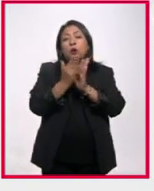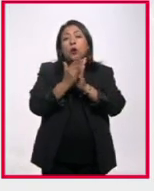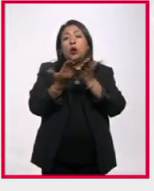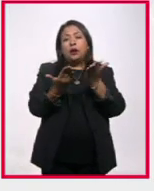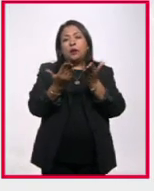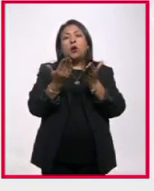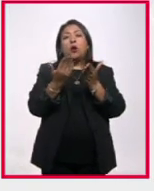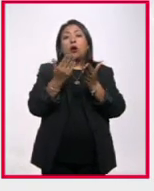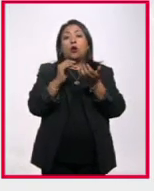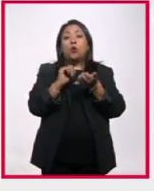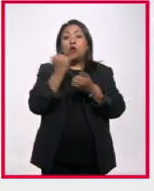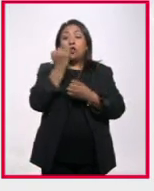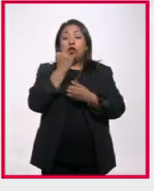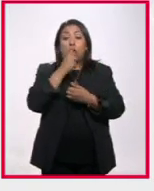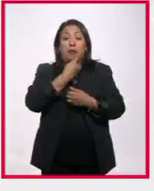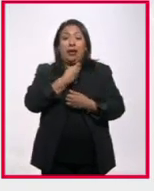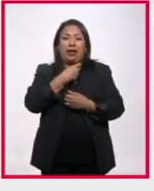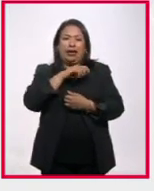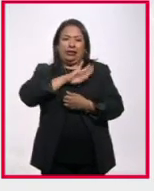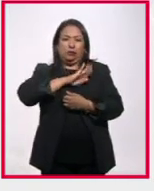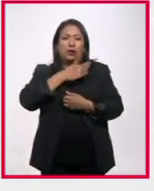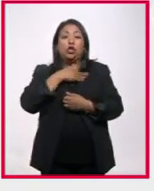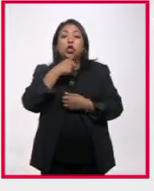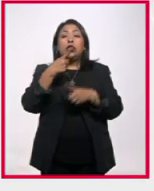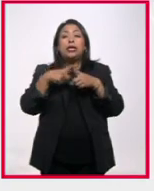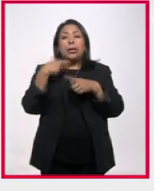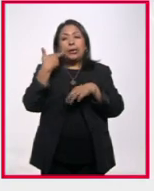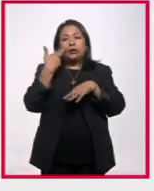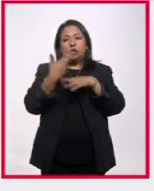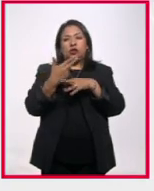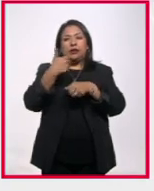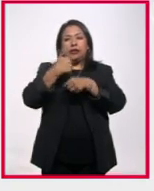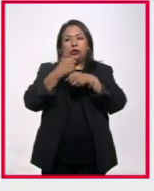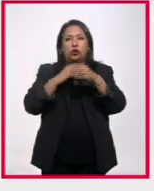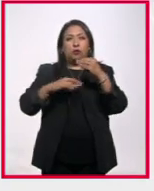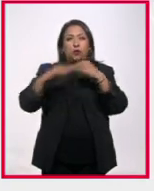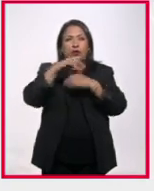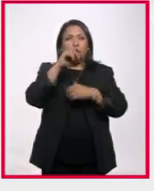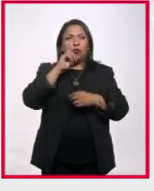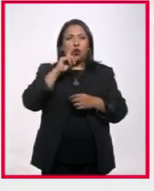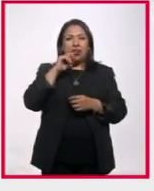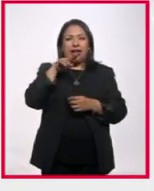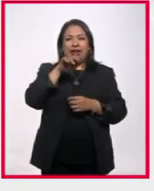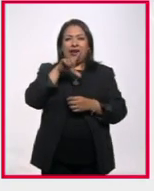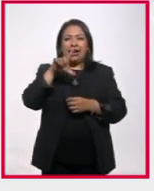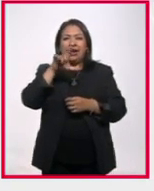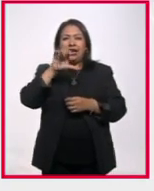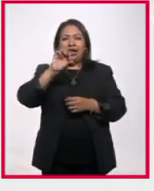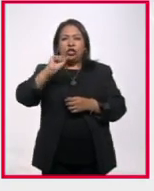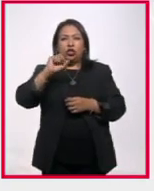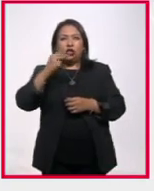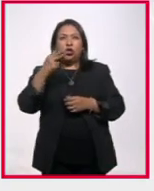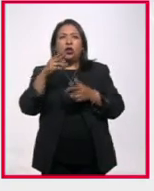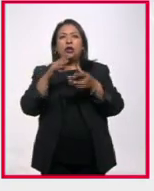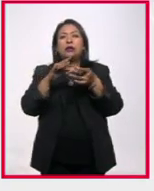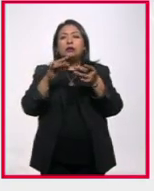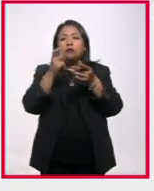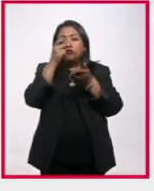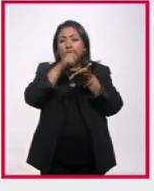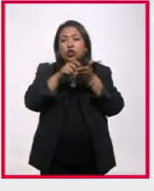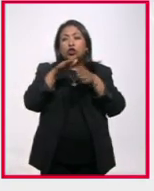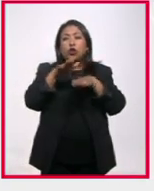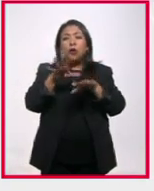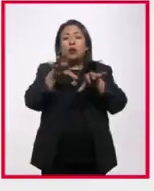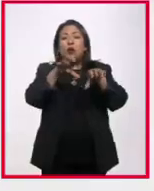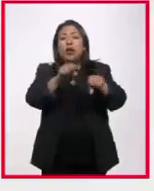Sexto Piso. En la más reciente novela El Bosque, la británica Neal Leyshon escribe sobre una Varsovia ocupada por el